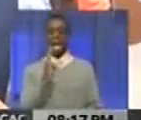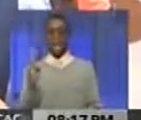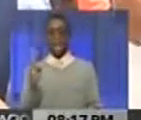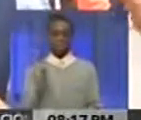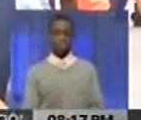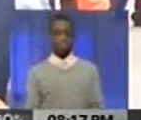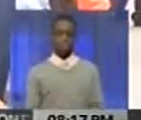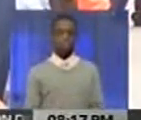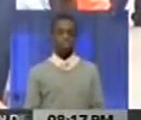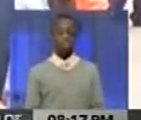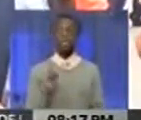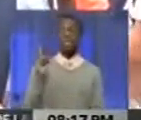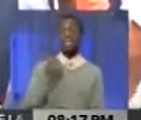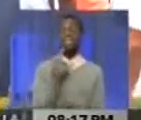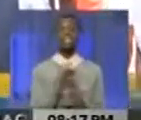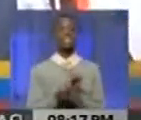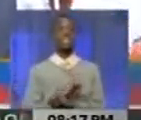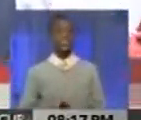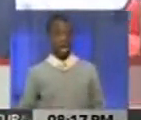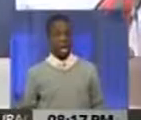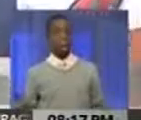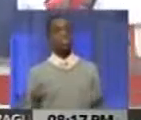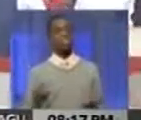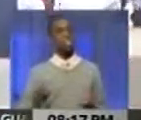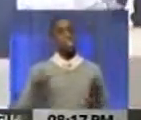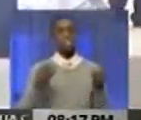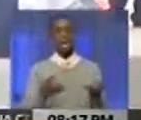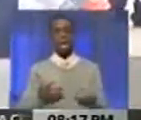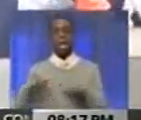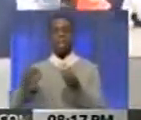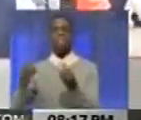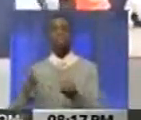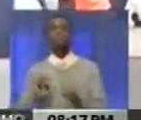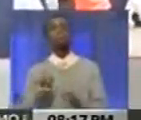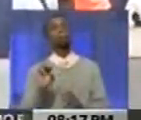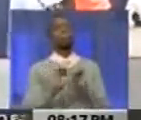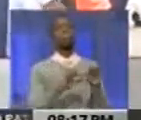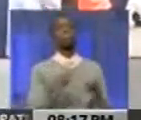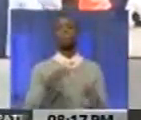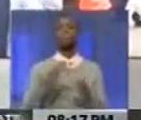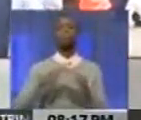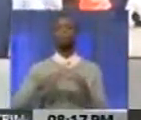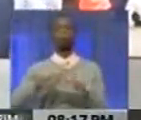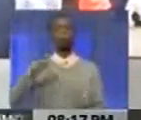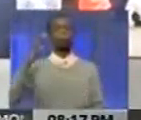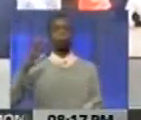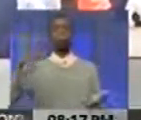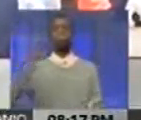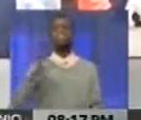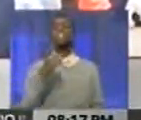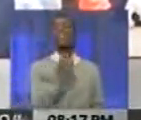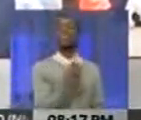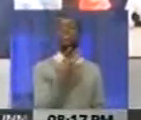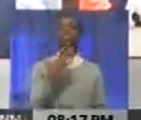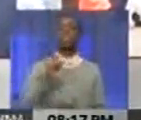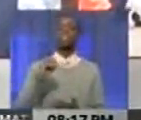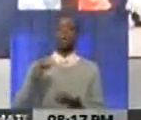Estamos entregando, distribuyendo más de 152 toneladas de alimentos, beneficiando